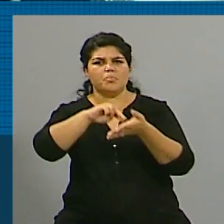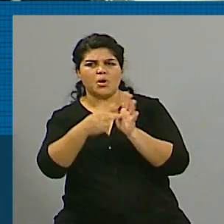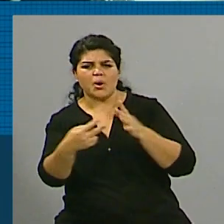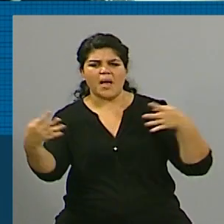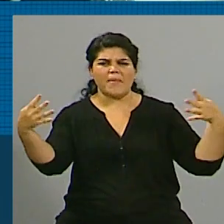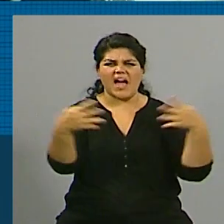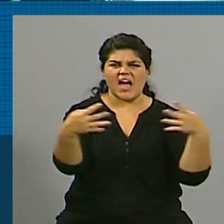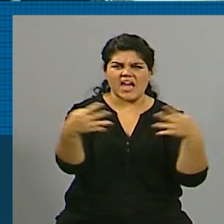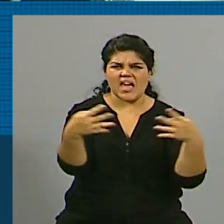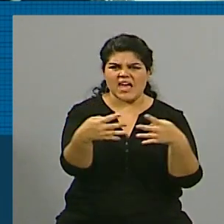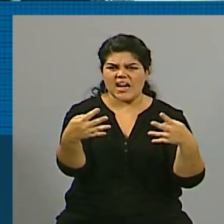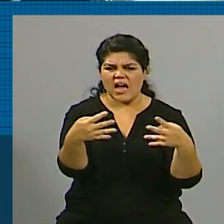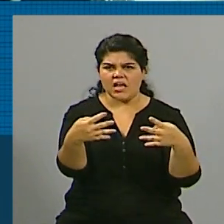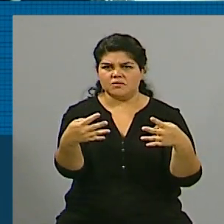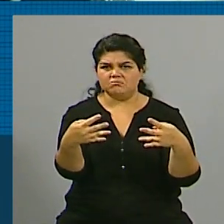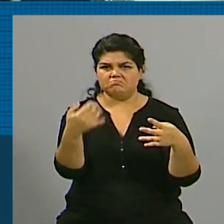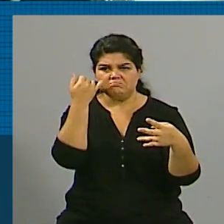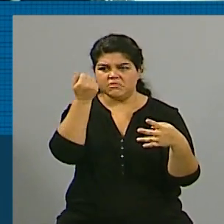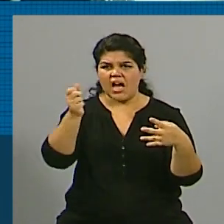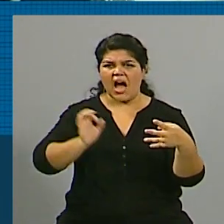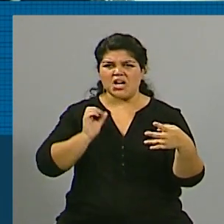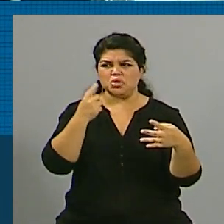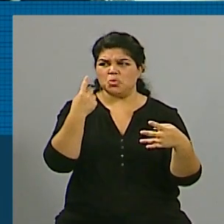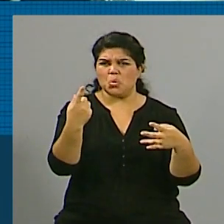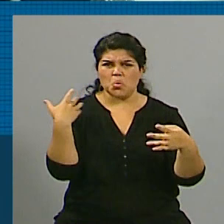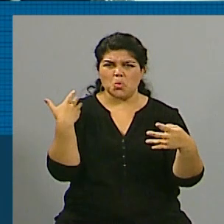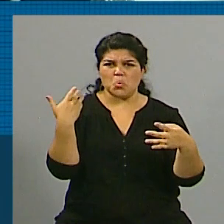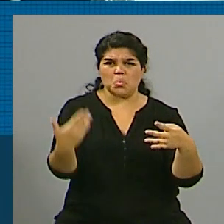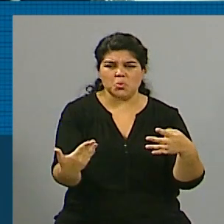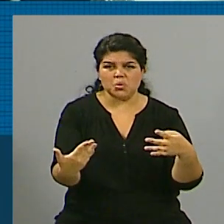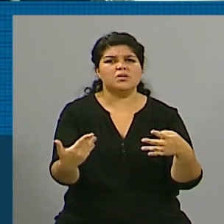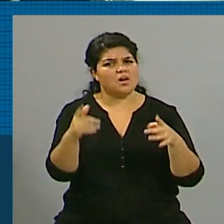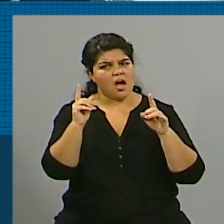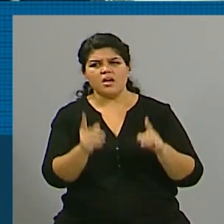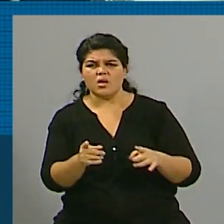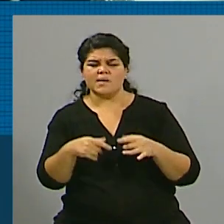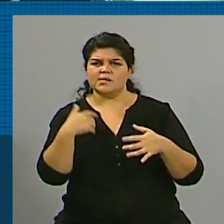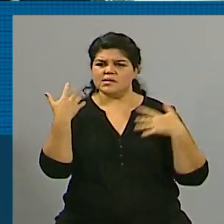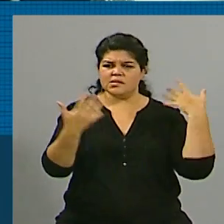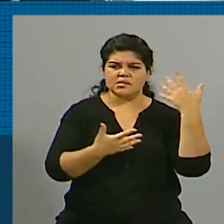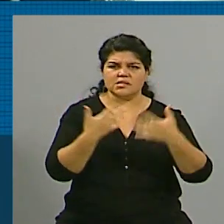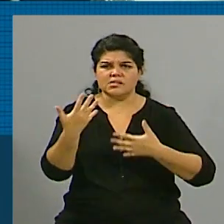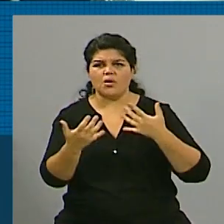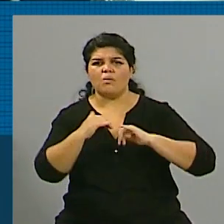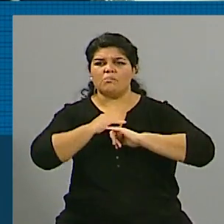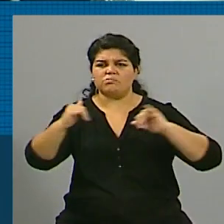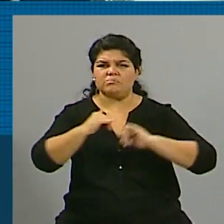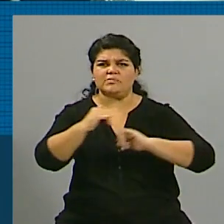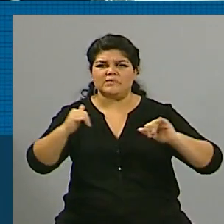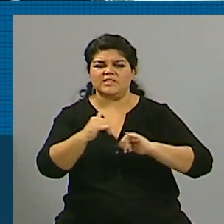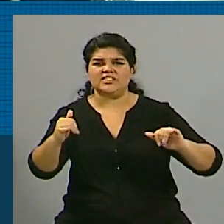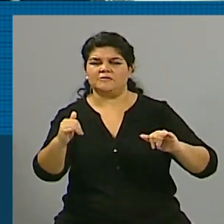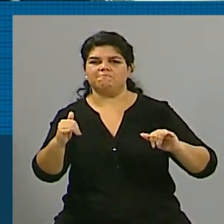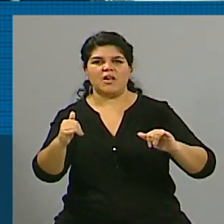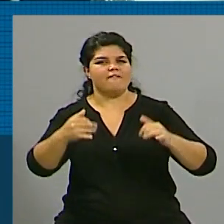conflicto cuando ya ha pasado más de un año y obviamente los medios empiezan a tenerlo en las noticias, pero en un segundo y hasta en un